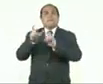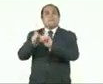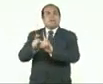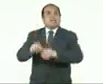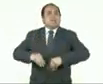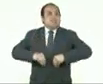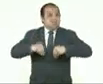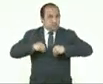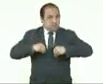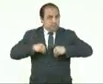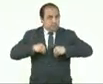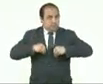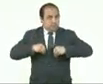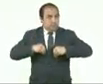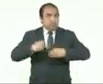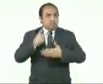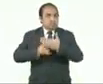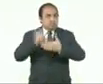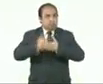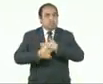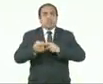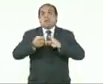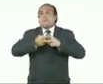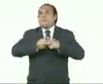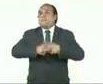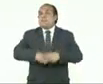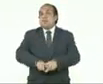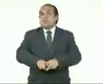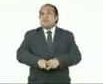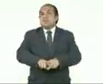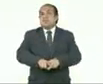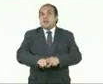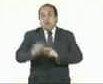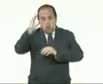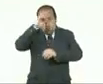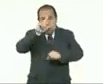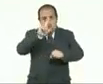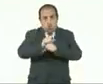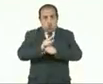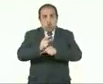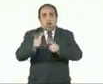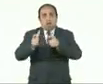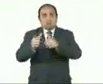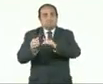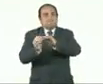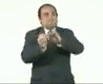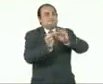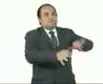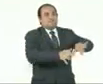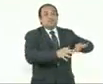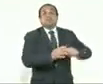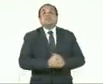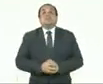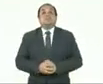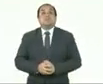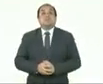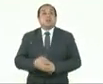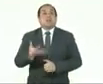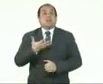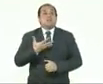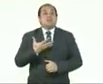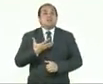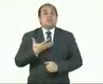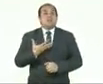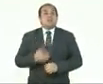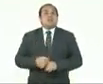vida, que dan inicio precisamente a una cultura del desarme, que hablan precisamente de una defensa